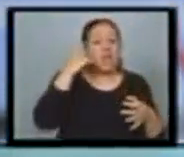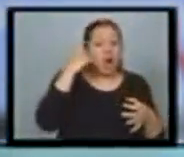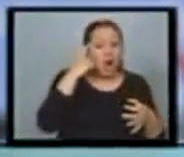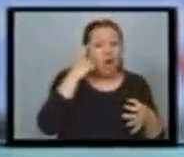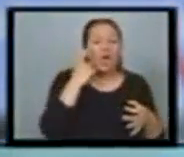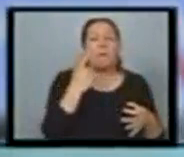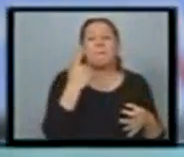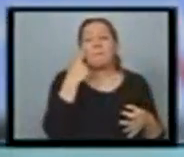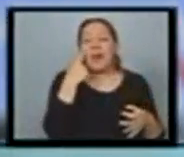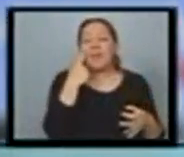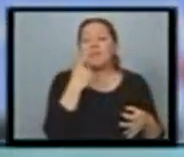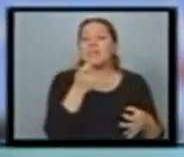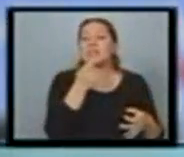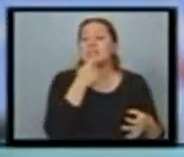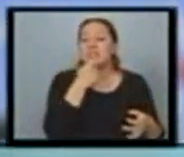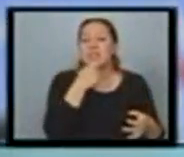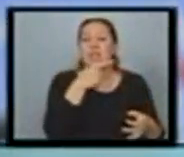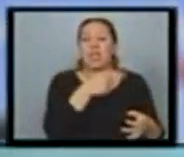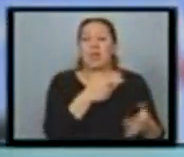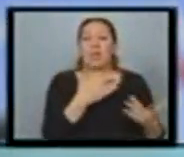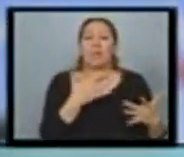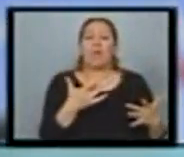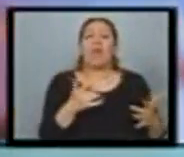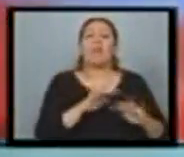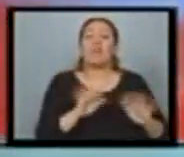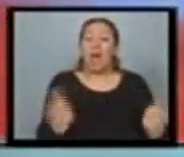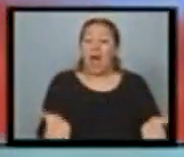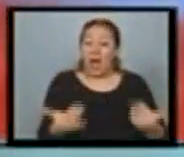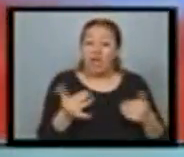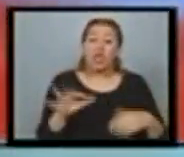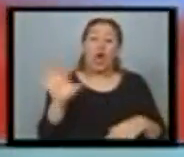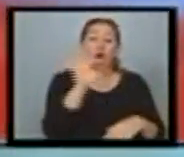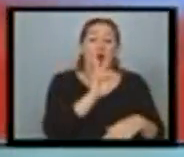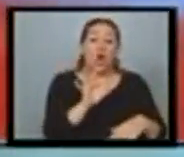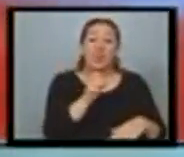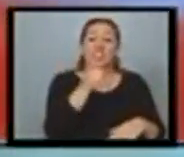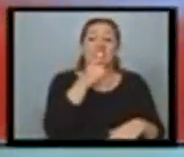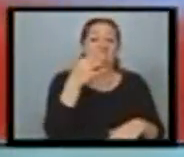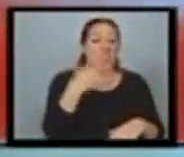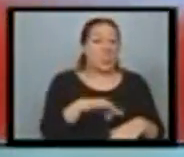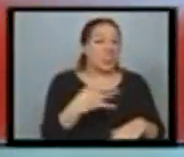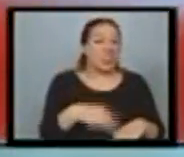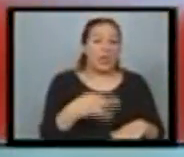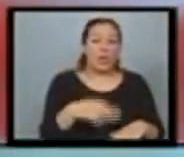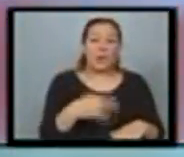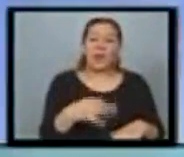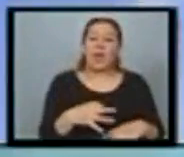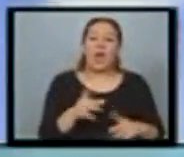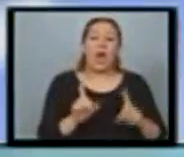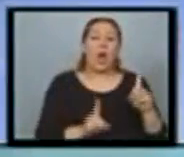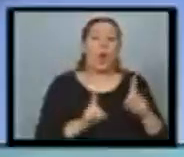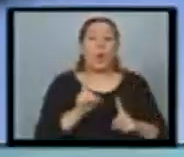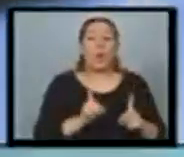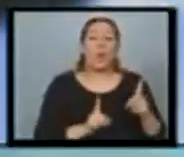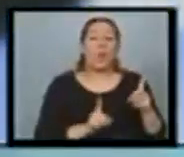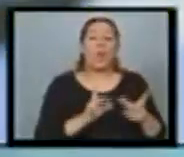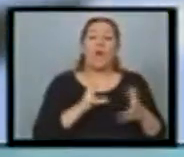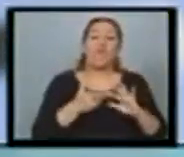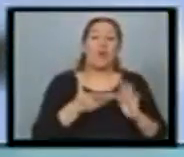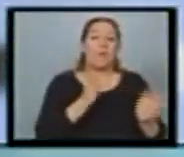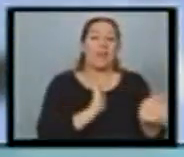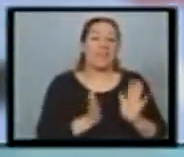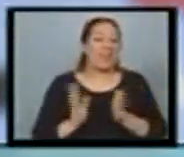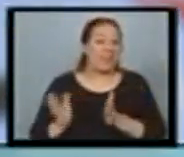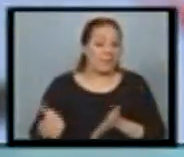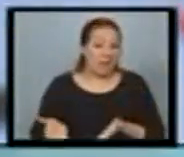ver si le pueden dar de alta o si evidentemente tienen que llevar adelante algún tipo de tratamiento. Dolores, claro.